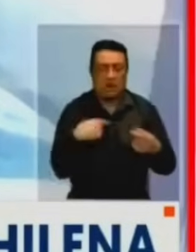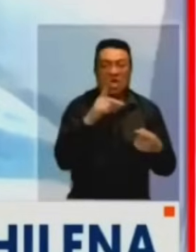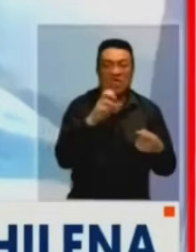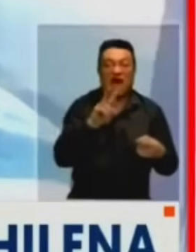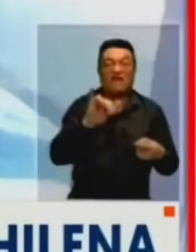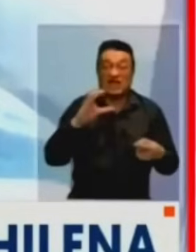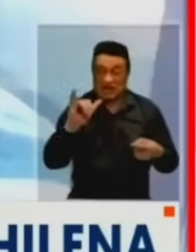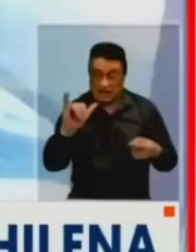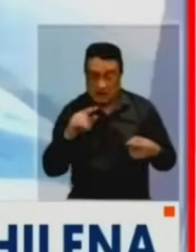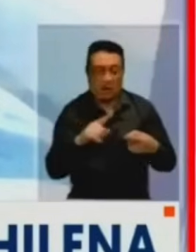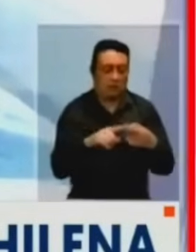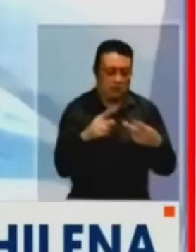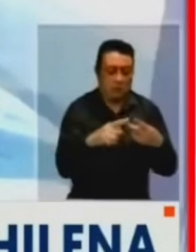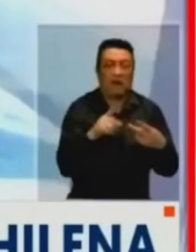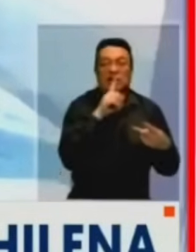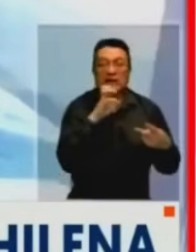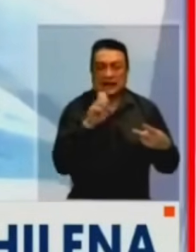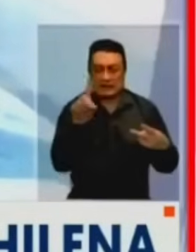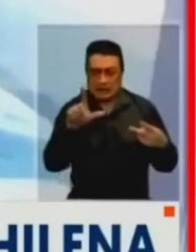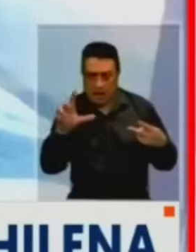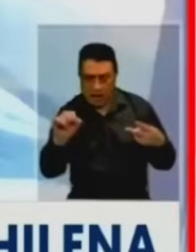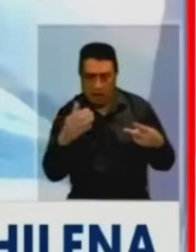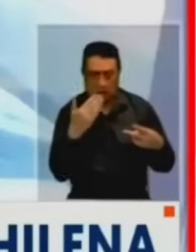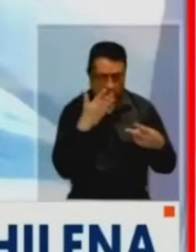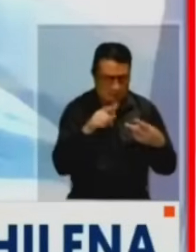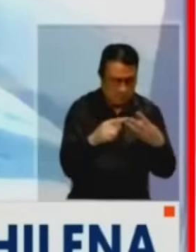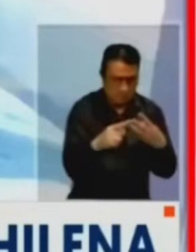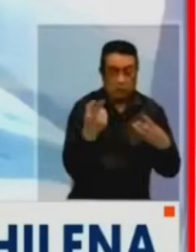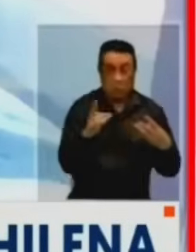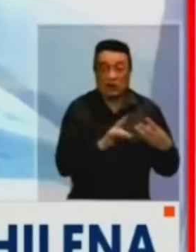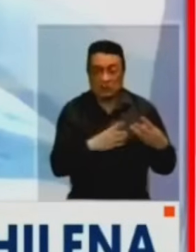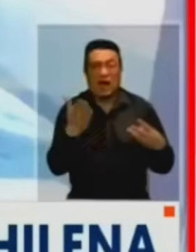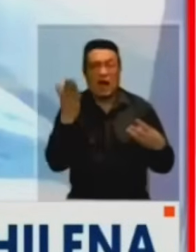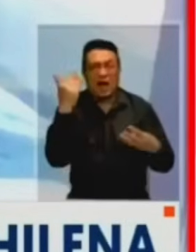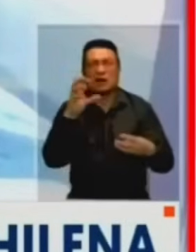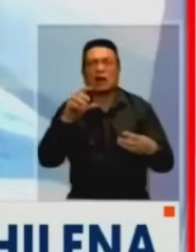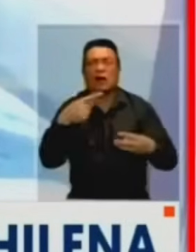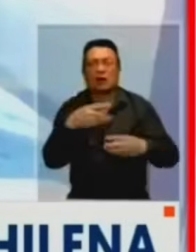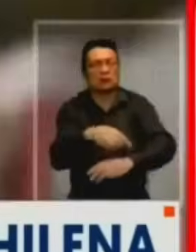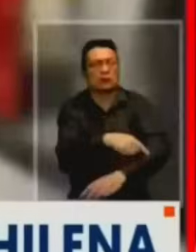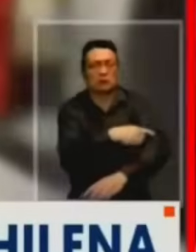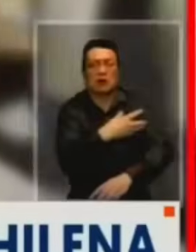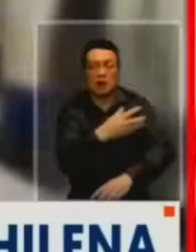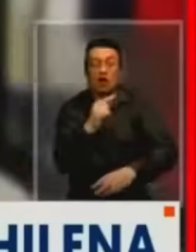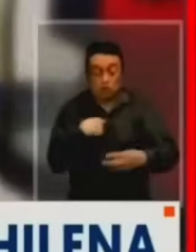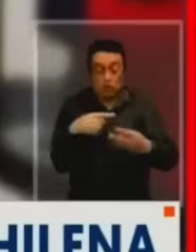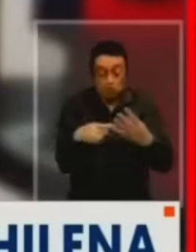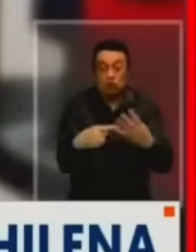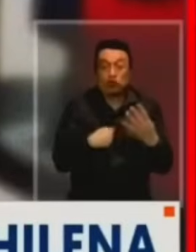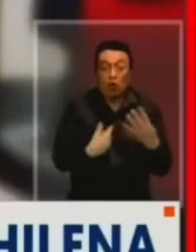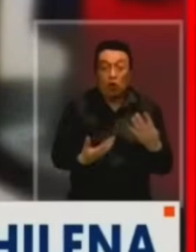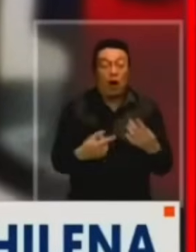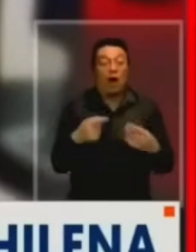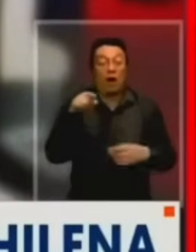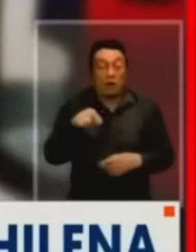Vinci. Donde está Nikola Tesla. También hay un chileno de región, es mujer y soy yo. Sucedió el 1 de